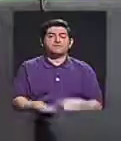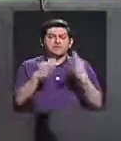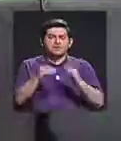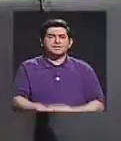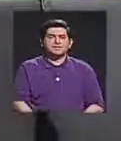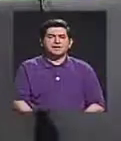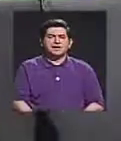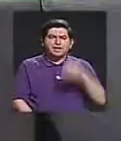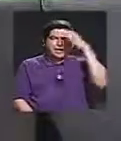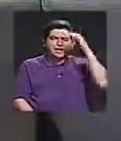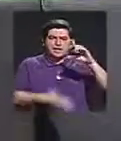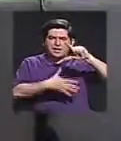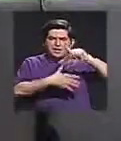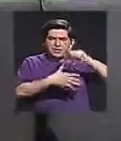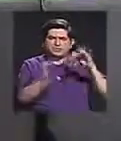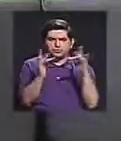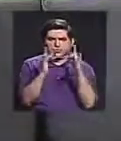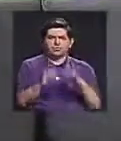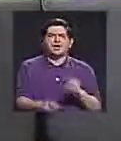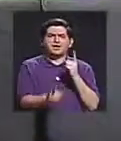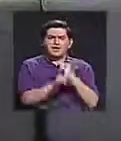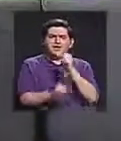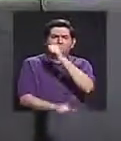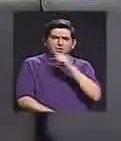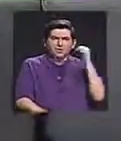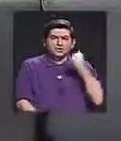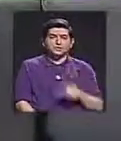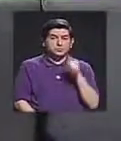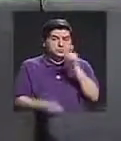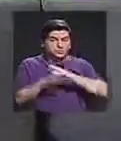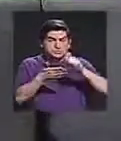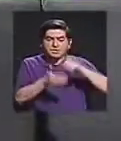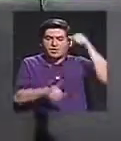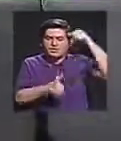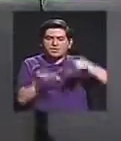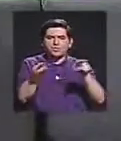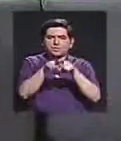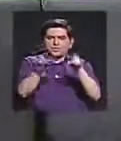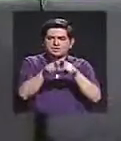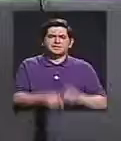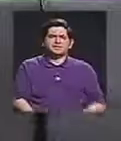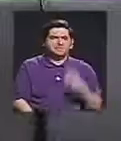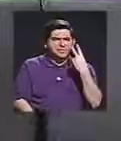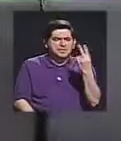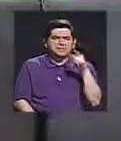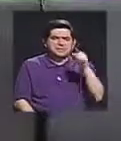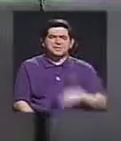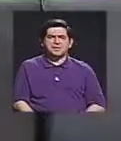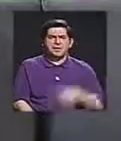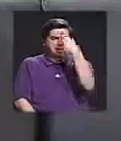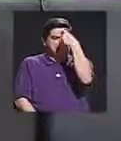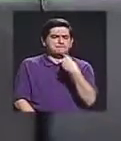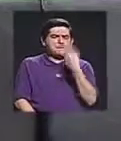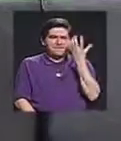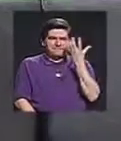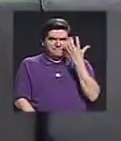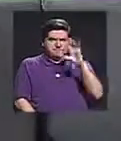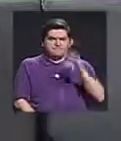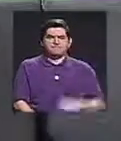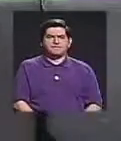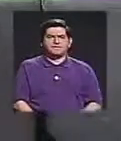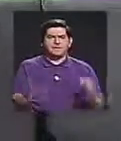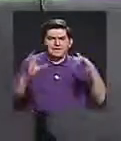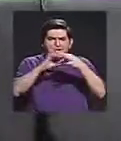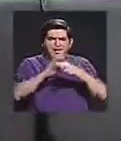acercarse a la cultura latinoamericana Así es Alejandra y ya usted si no lo anotó Recuerden que también pueden revisarlo en nuestro perfil en Facebook como